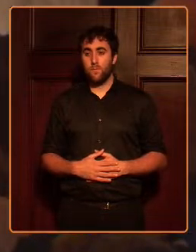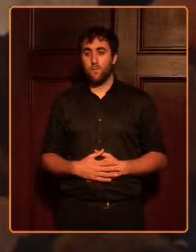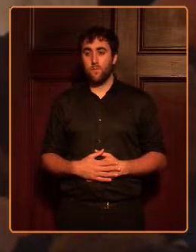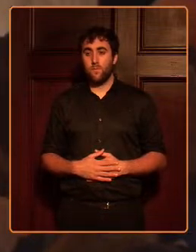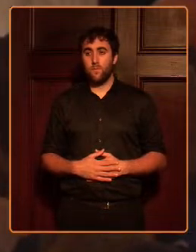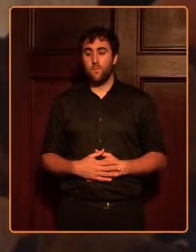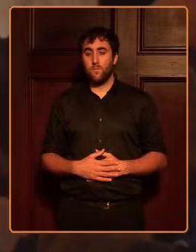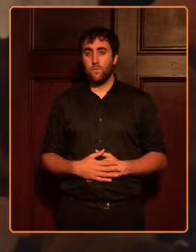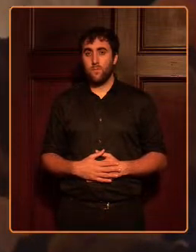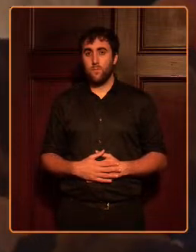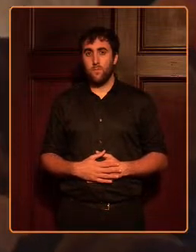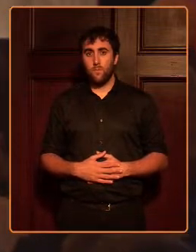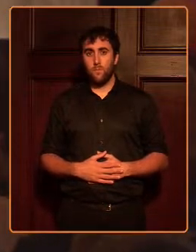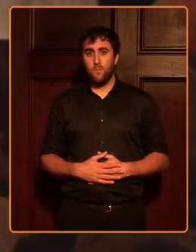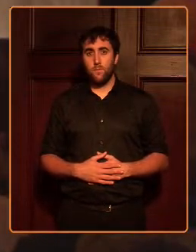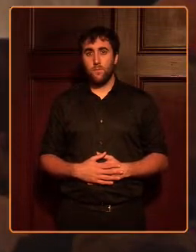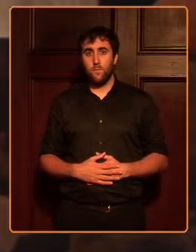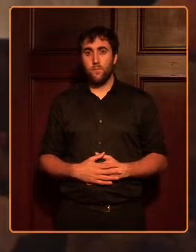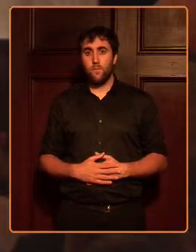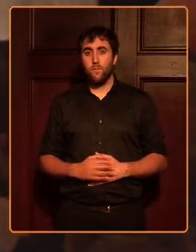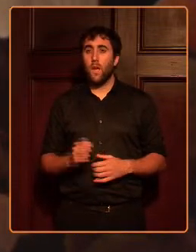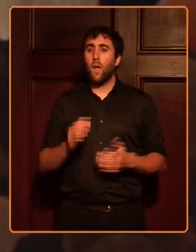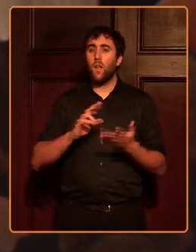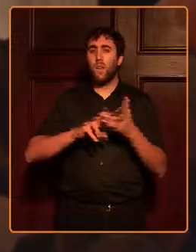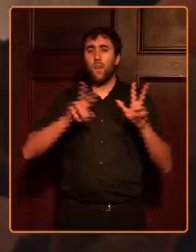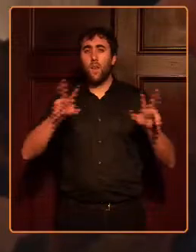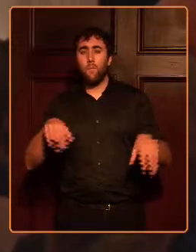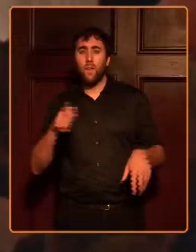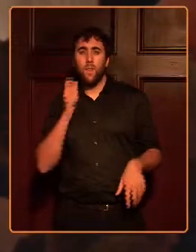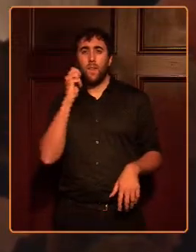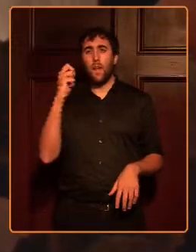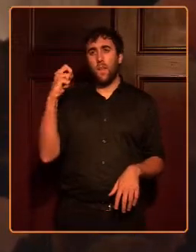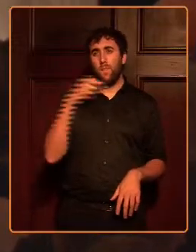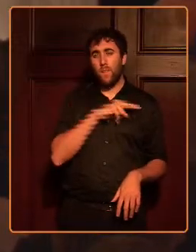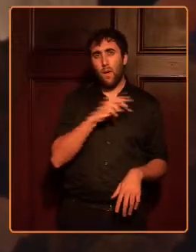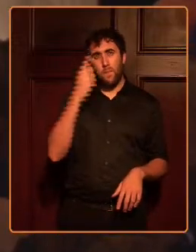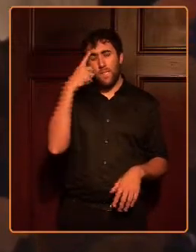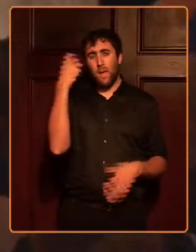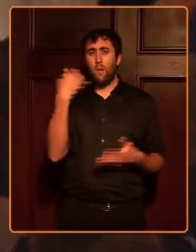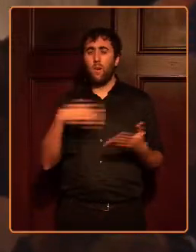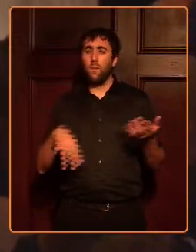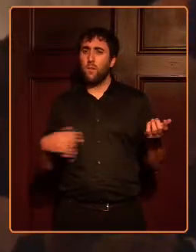Muchas veces cuando escuchamos hablar de inteligencia artificial, lo primero que pensamos es en el futuro.